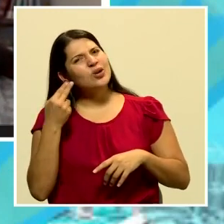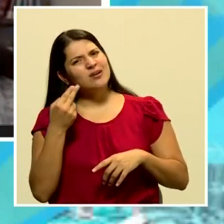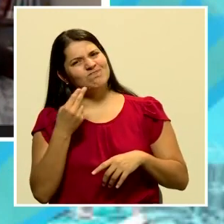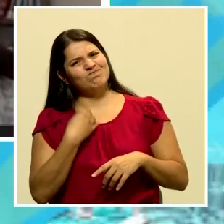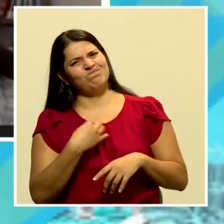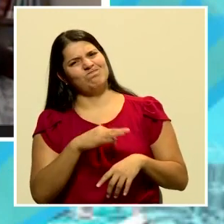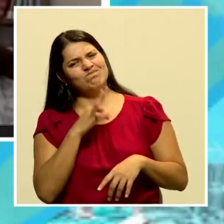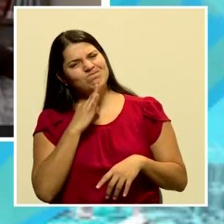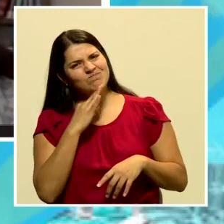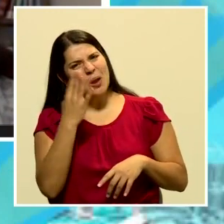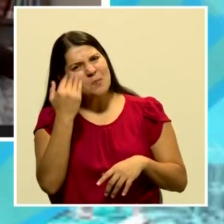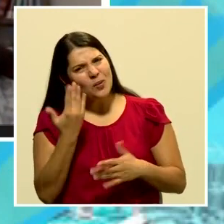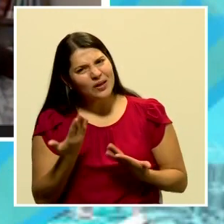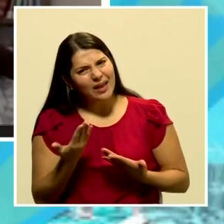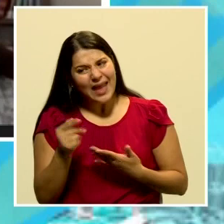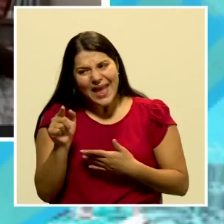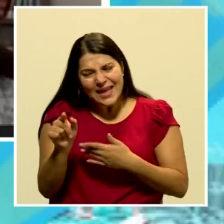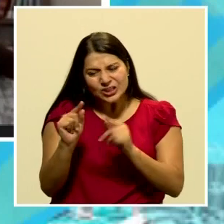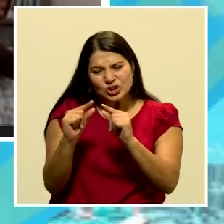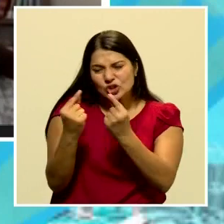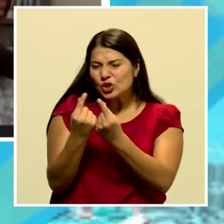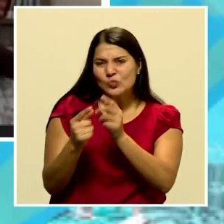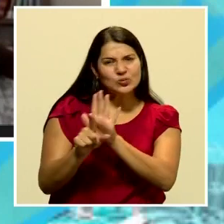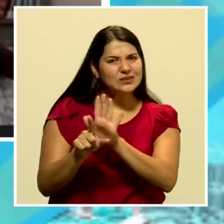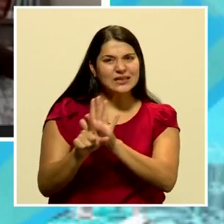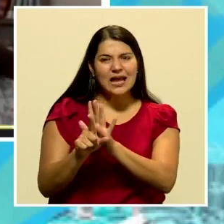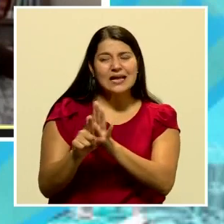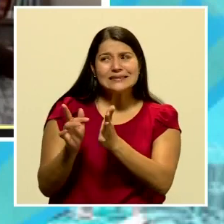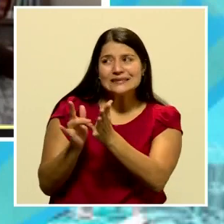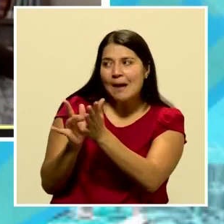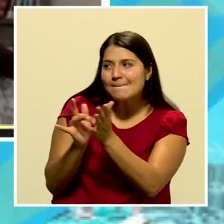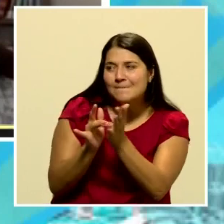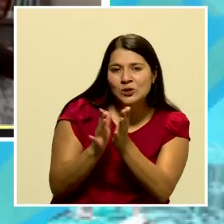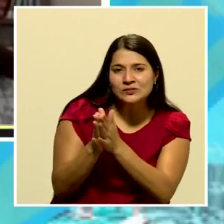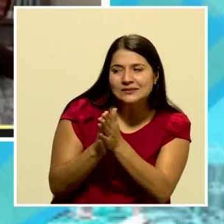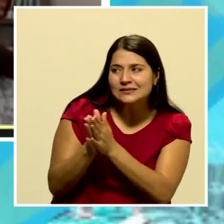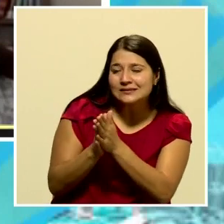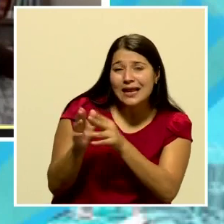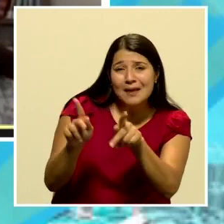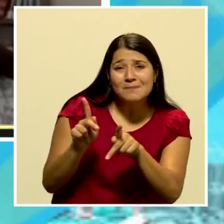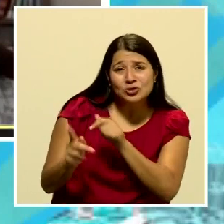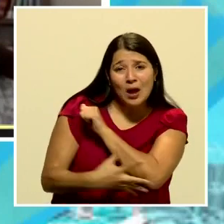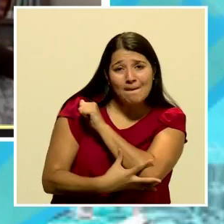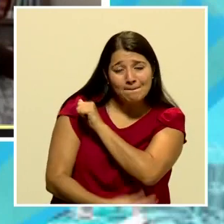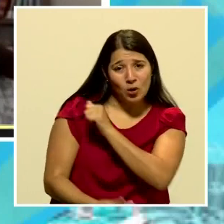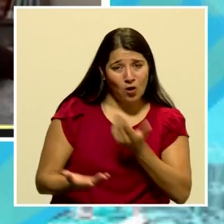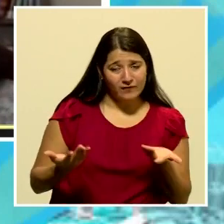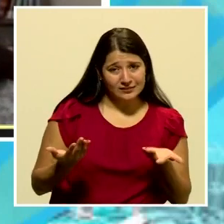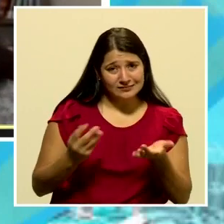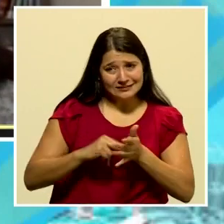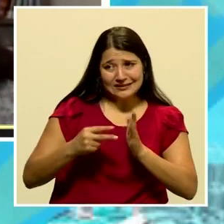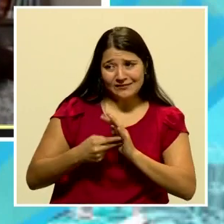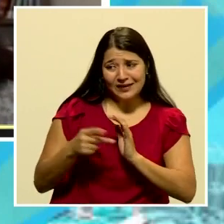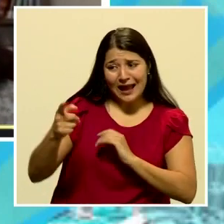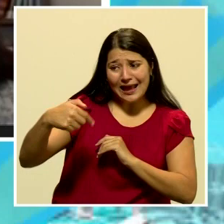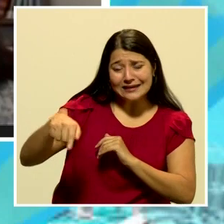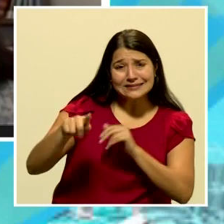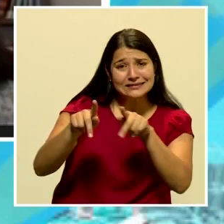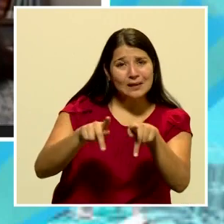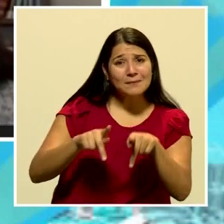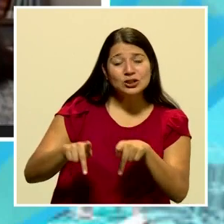trata de redes que lucran con los más pobres entre los pobres. Es decir, esta gente que no